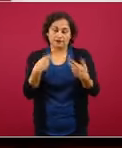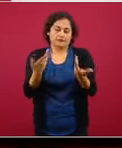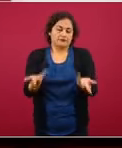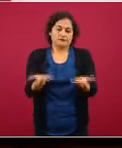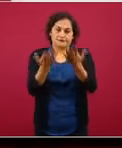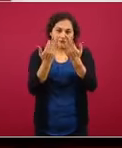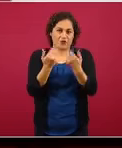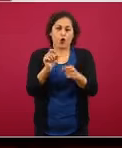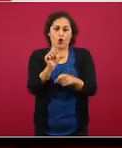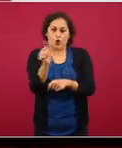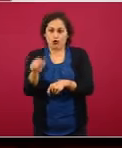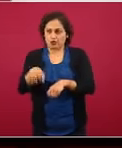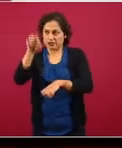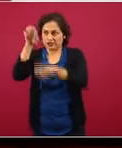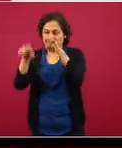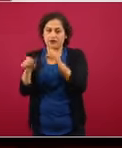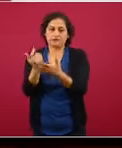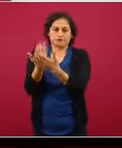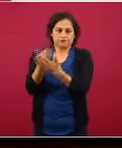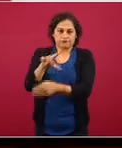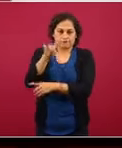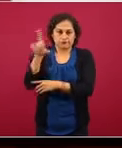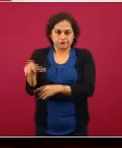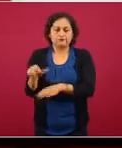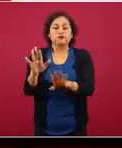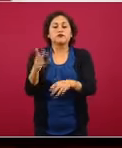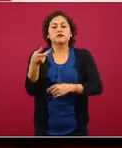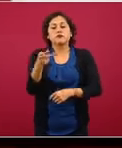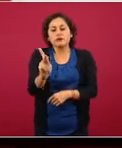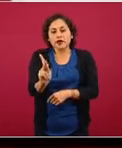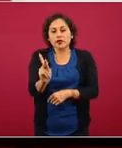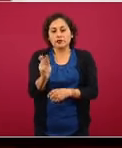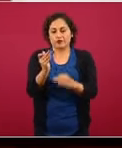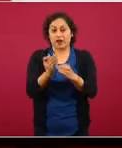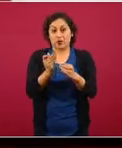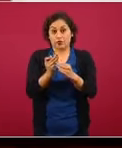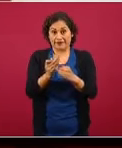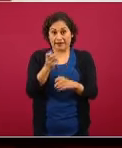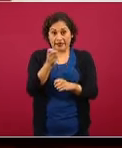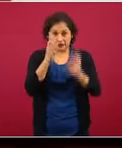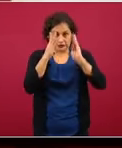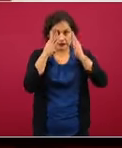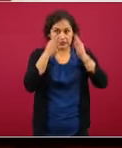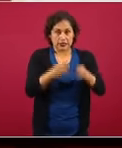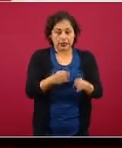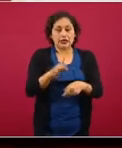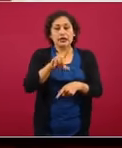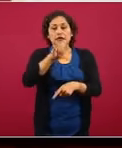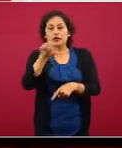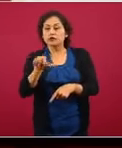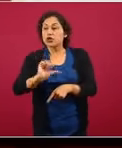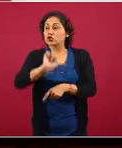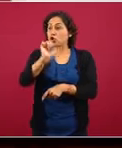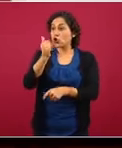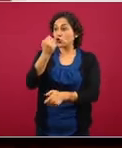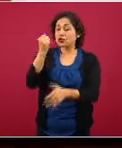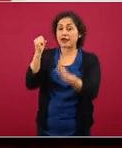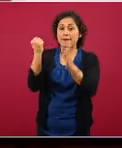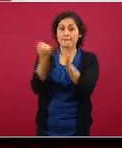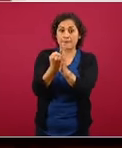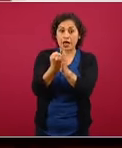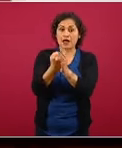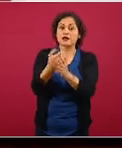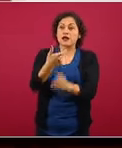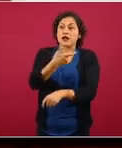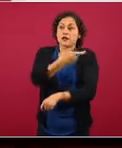personas. Entonces, lo más seguro es que cuando haya disponibilidad de otras vacunas, también se requiera de